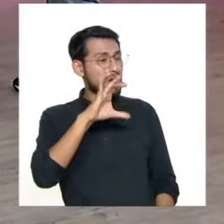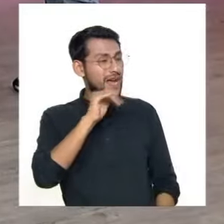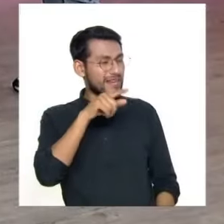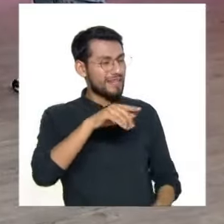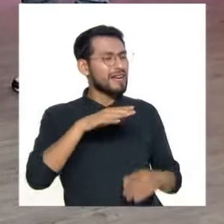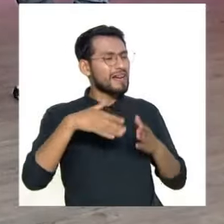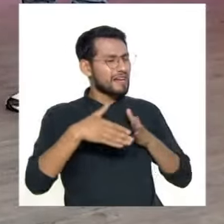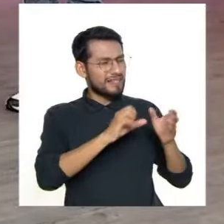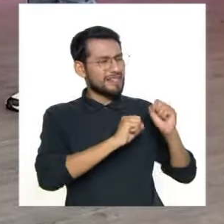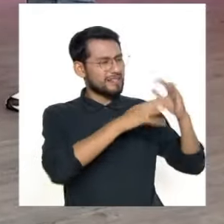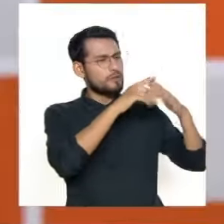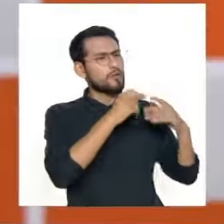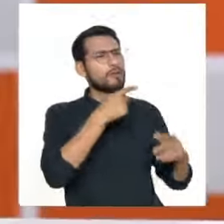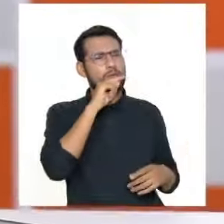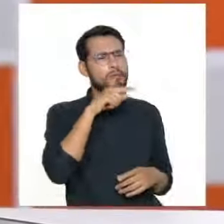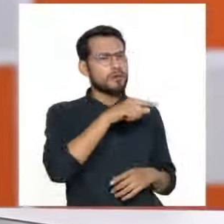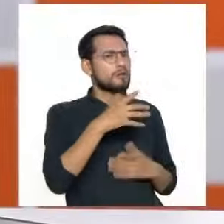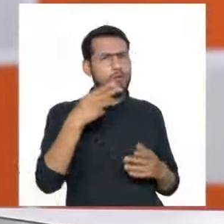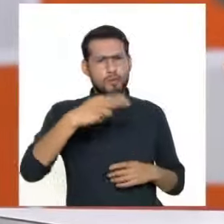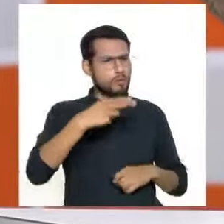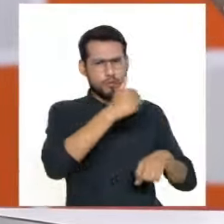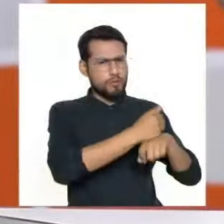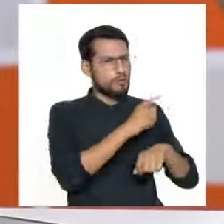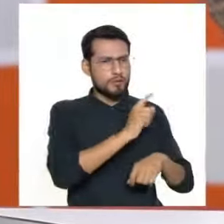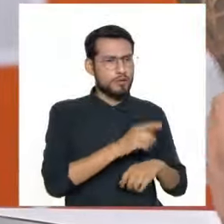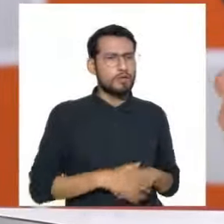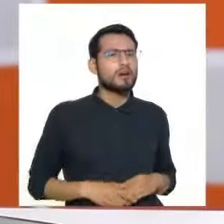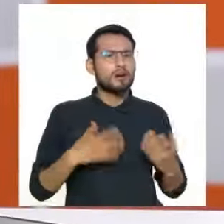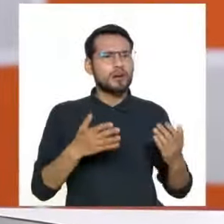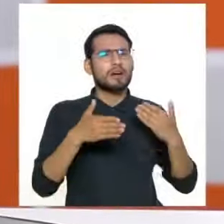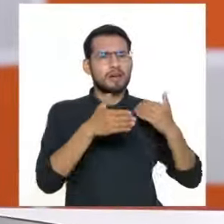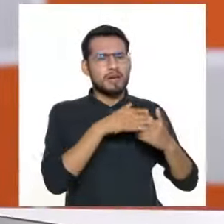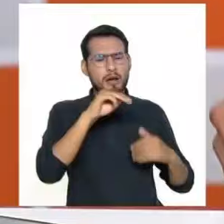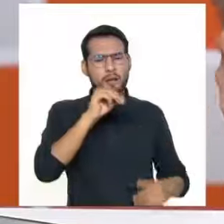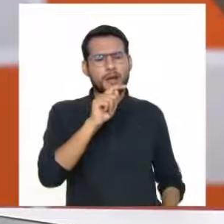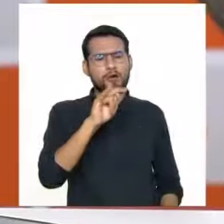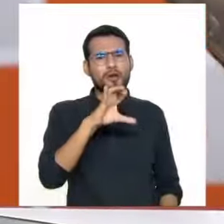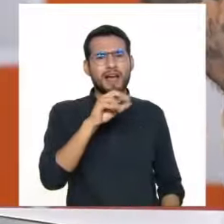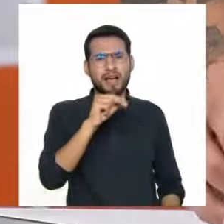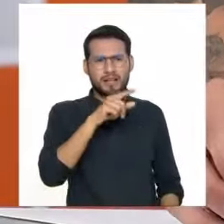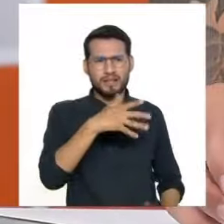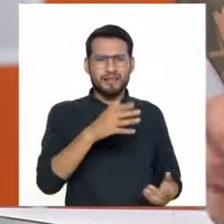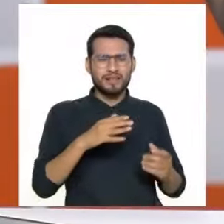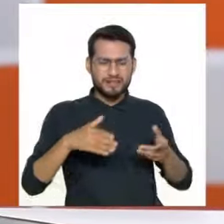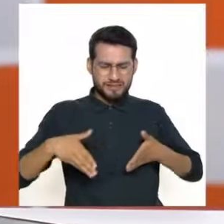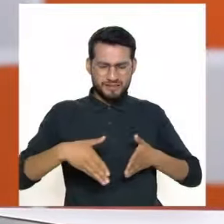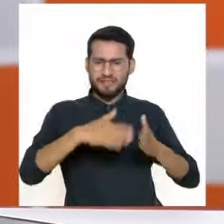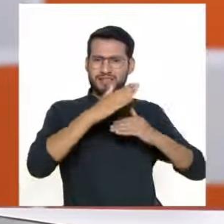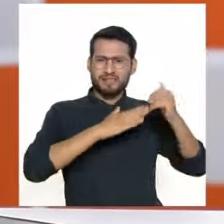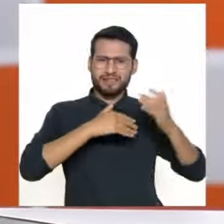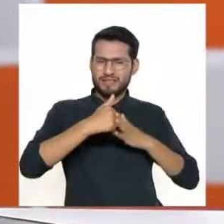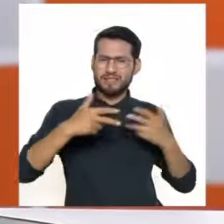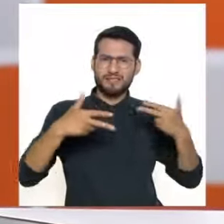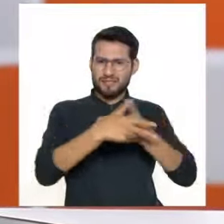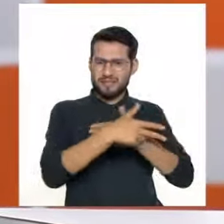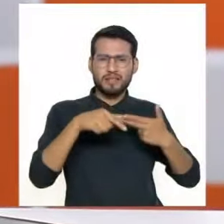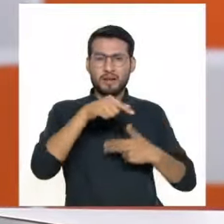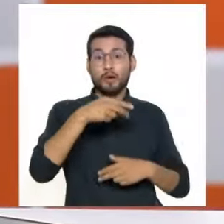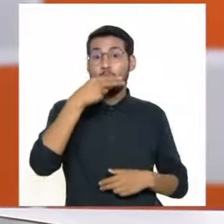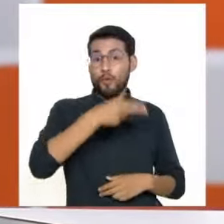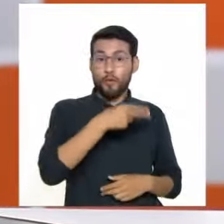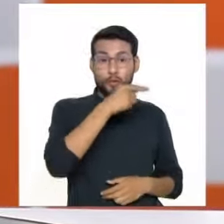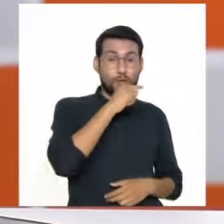central había una señora no se creó en Huancayo por si acaso fue cerca de matucana cuando estaban remodelando la carretera central una señora de